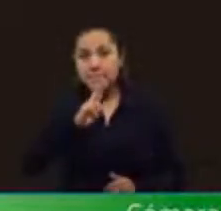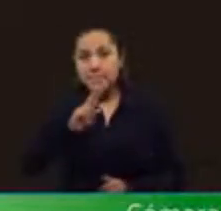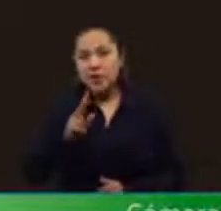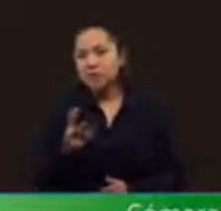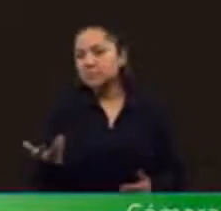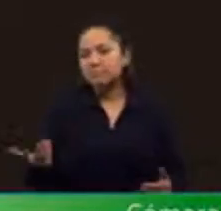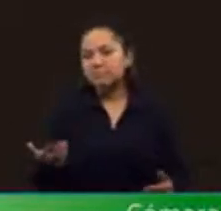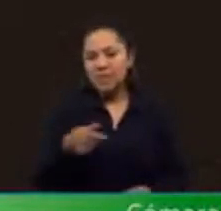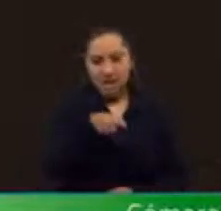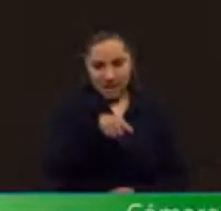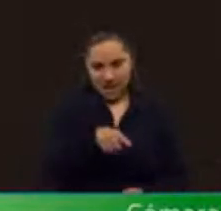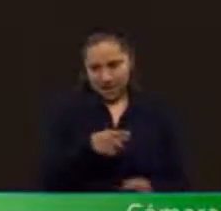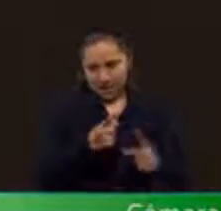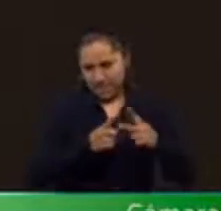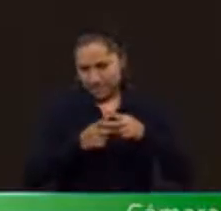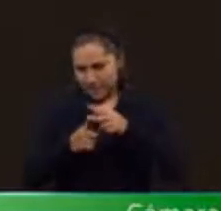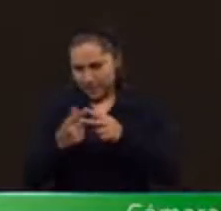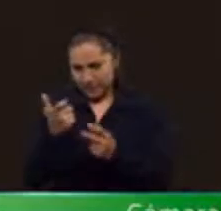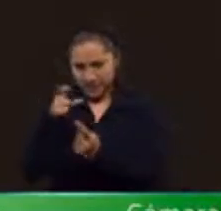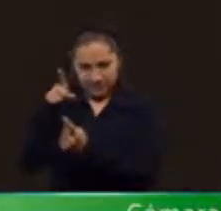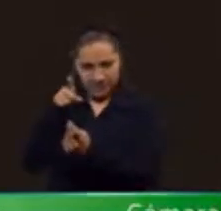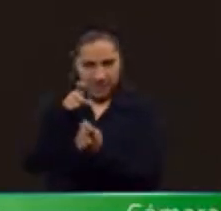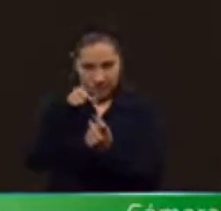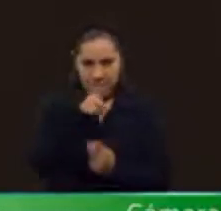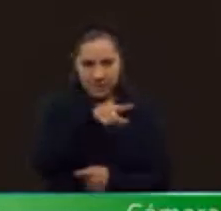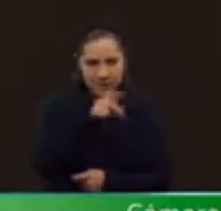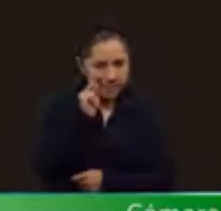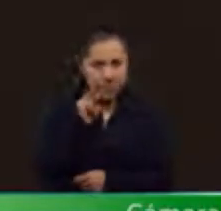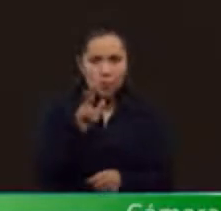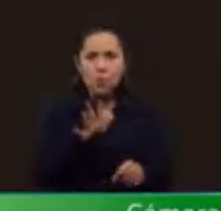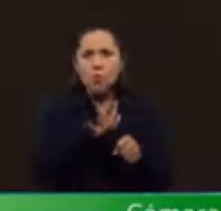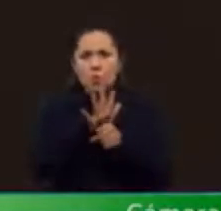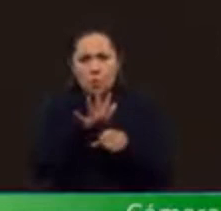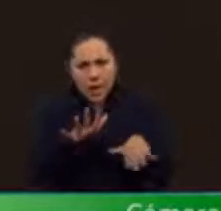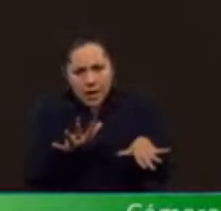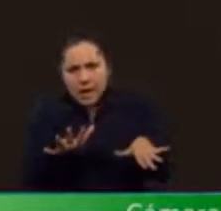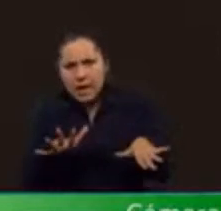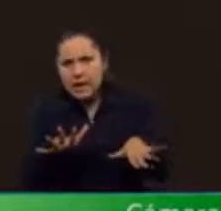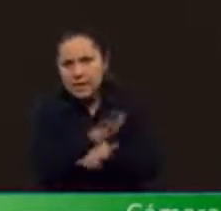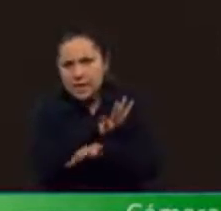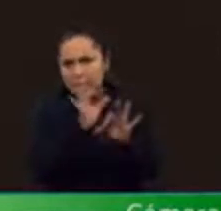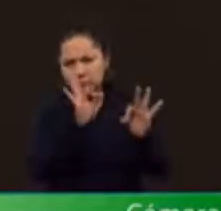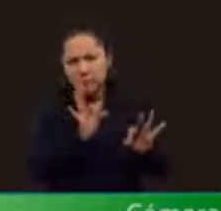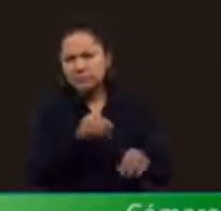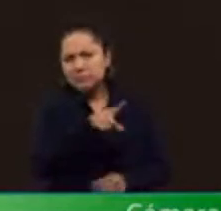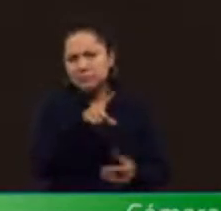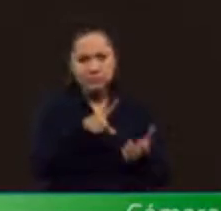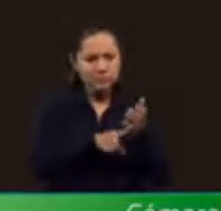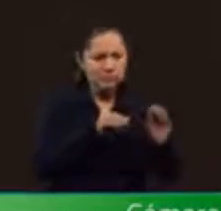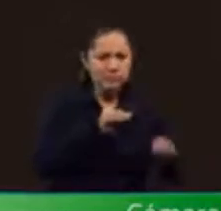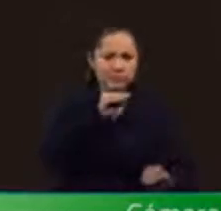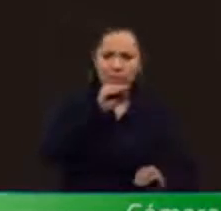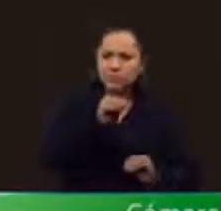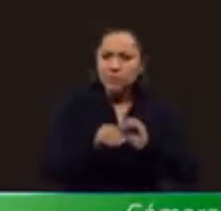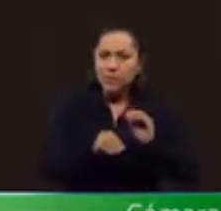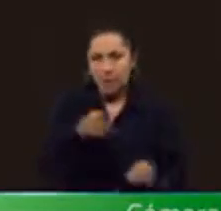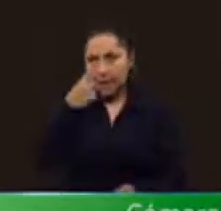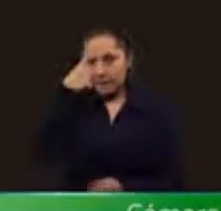que no hay cambios de fondo. Las cifras alegres son las que buscan justificar su